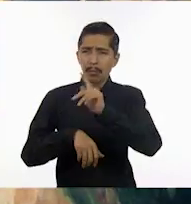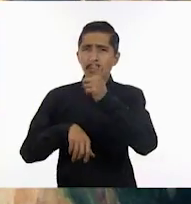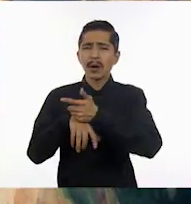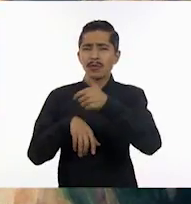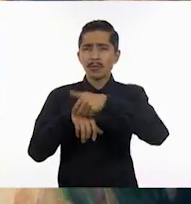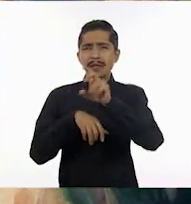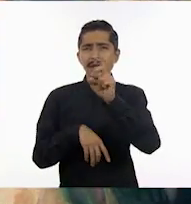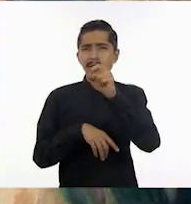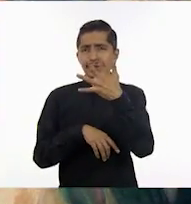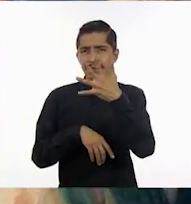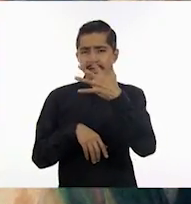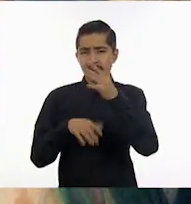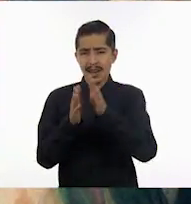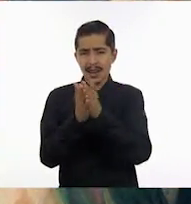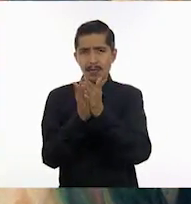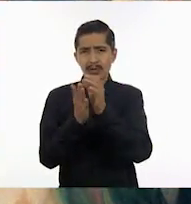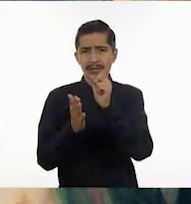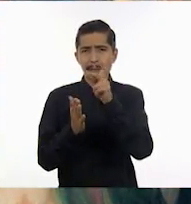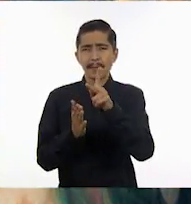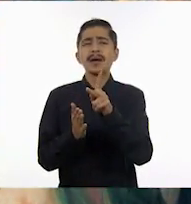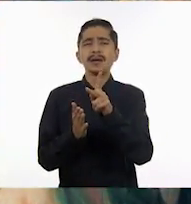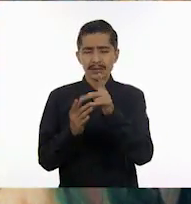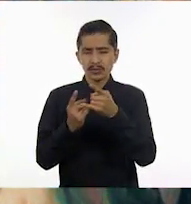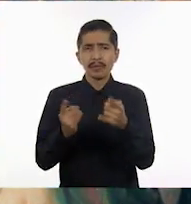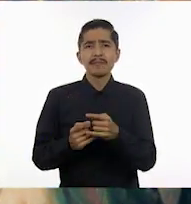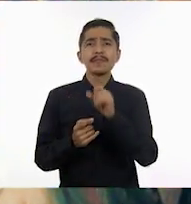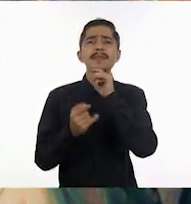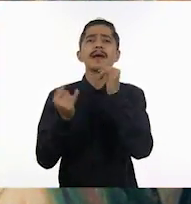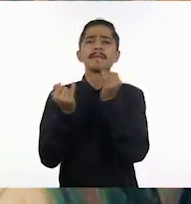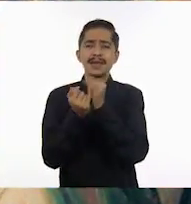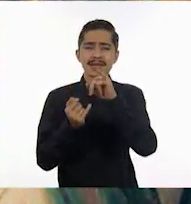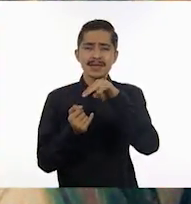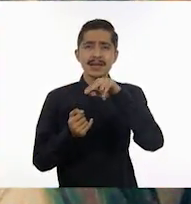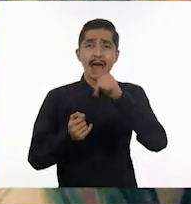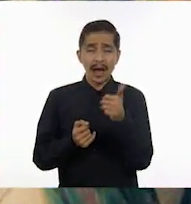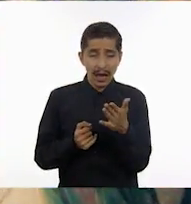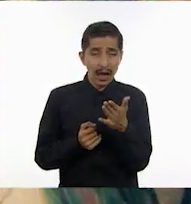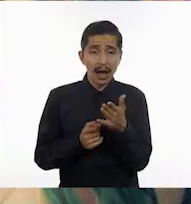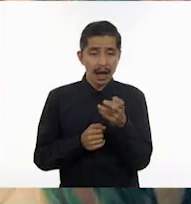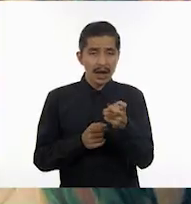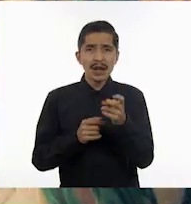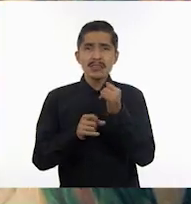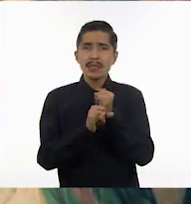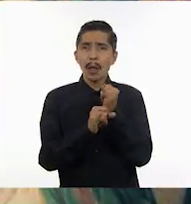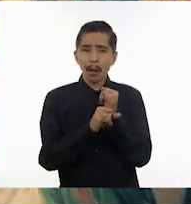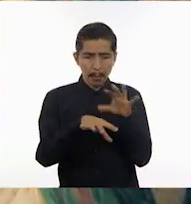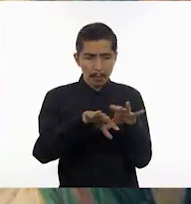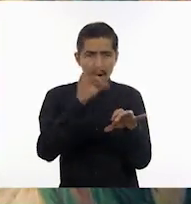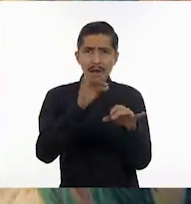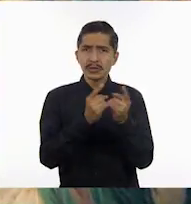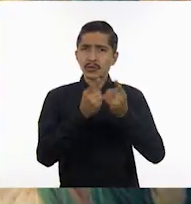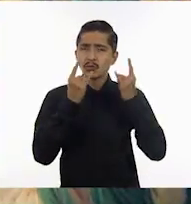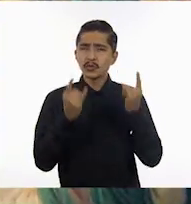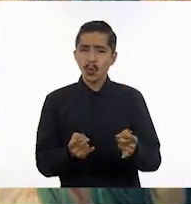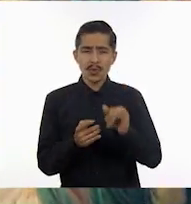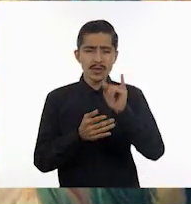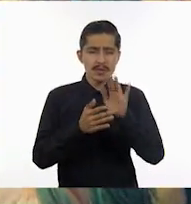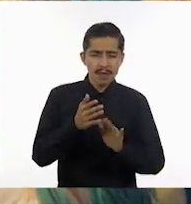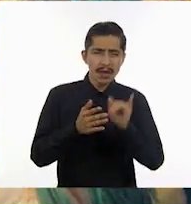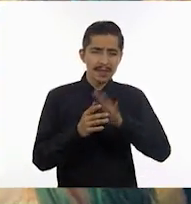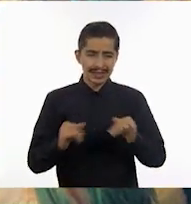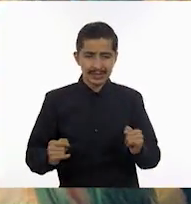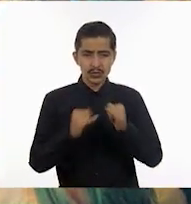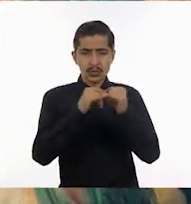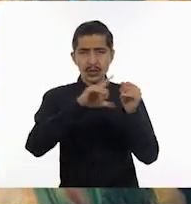página 35 del libro de texto y también en la Mediateca del INAH, que es una colección digital de documentos históricos y de imágenes del